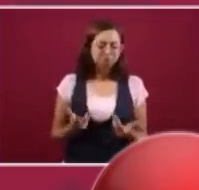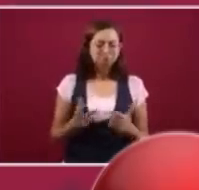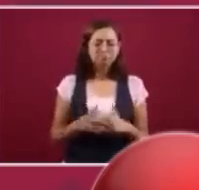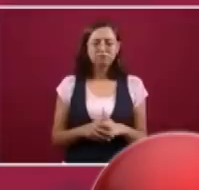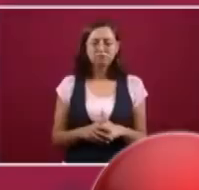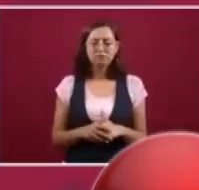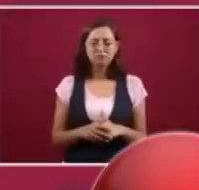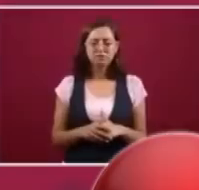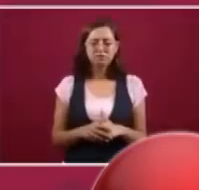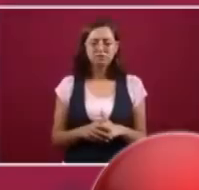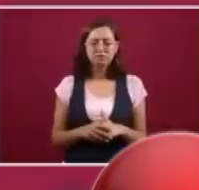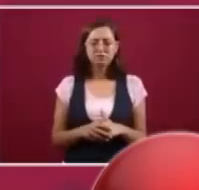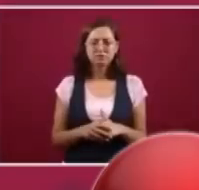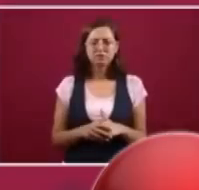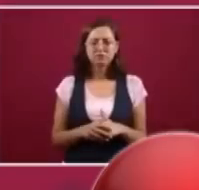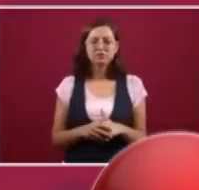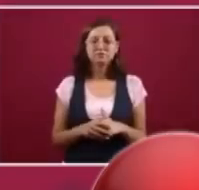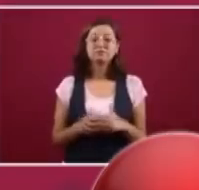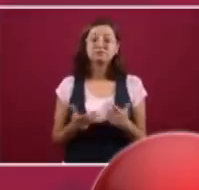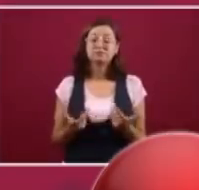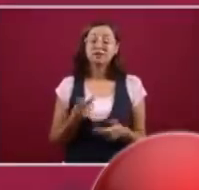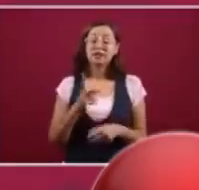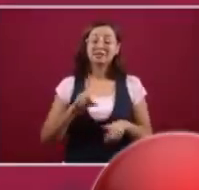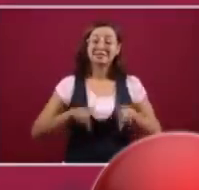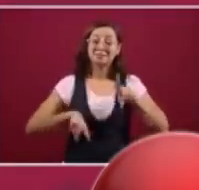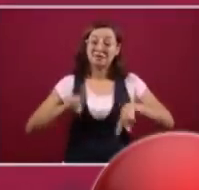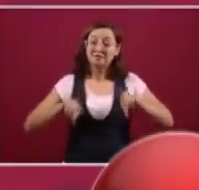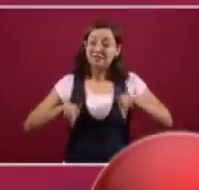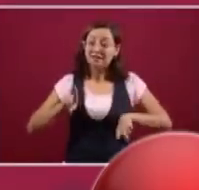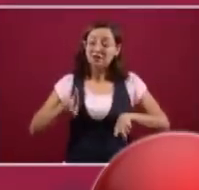desde luego, una administración pública